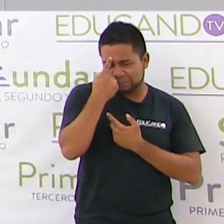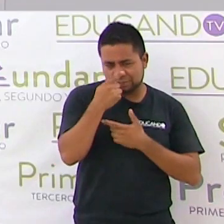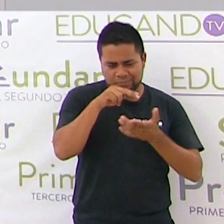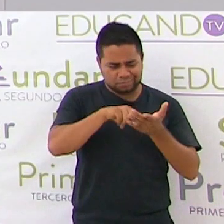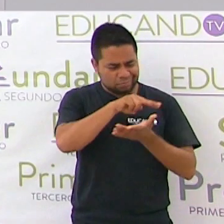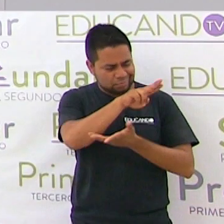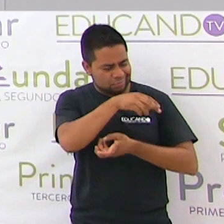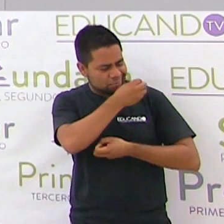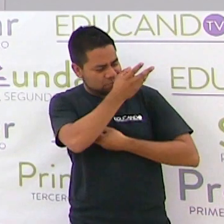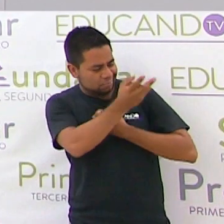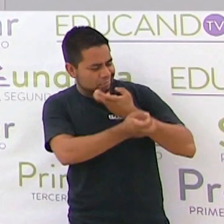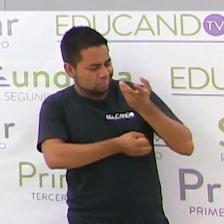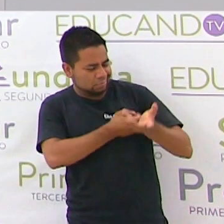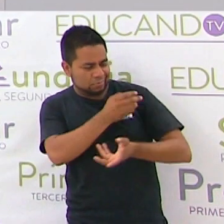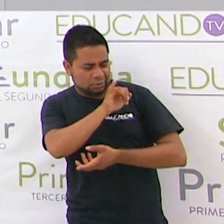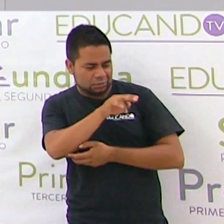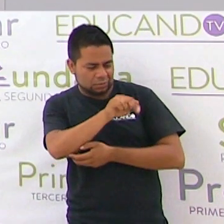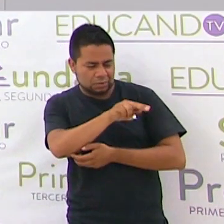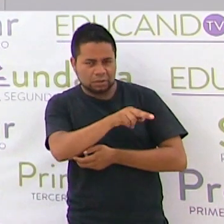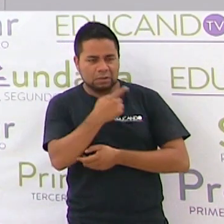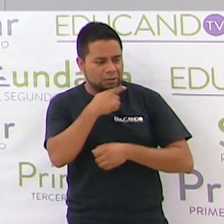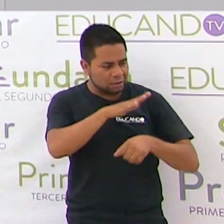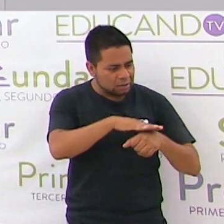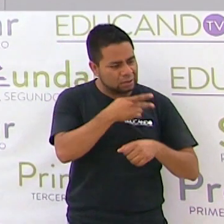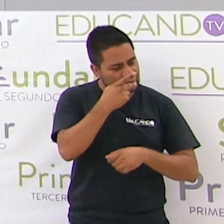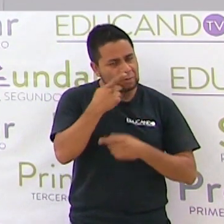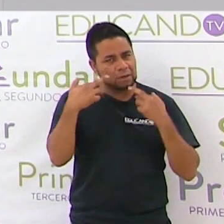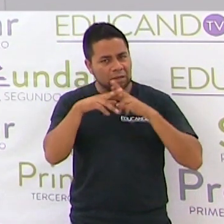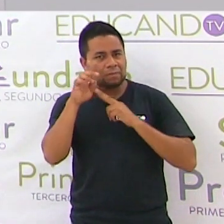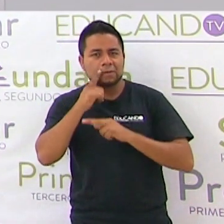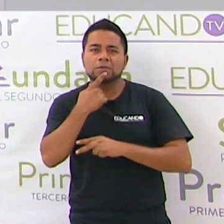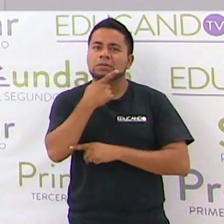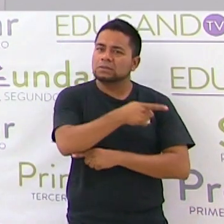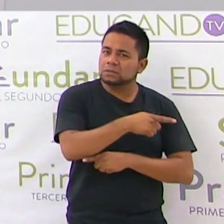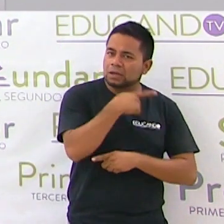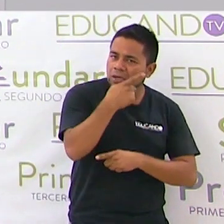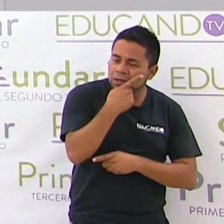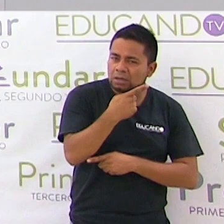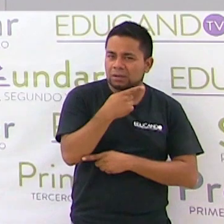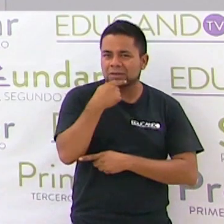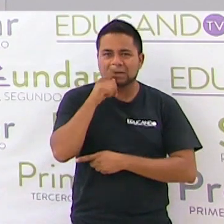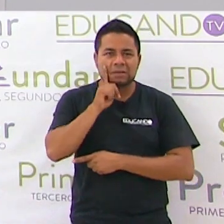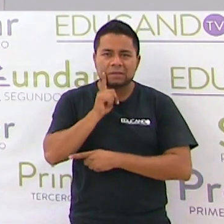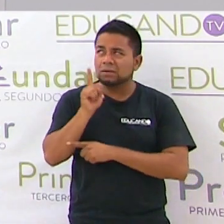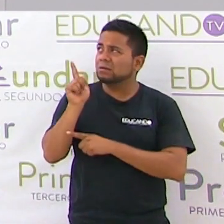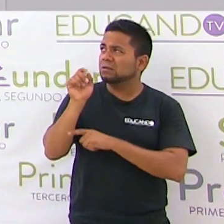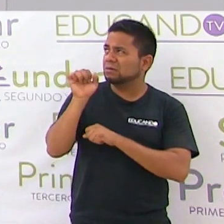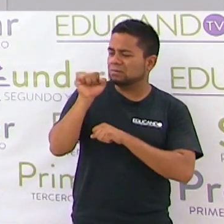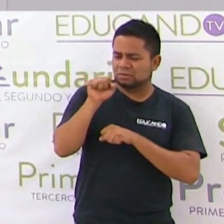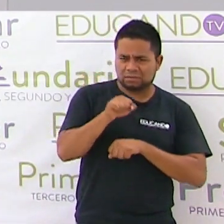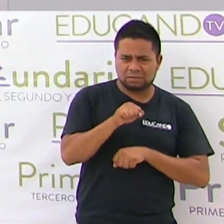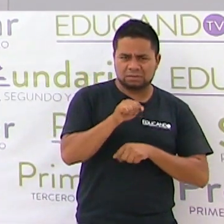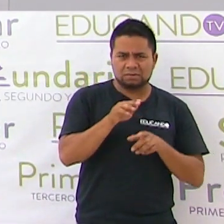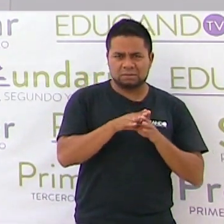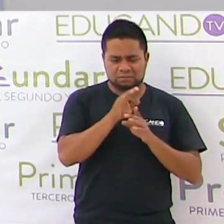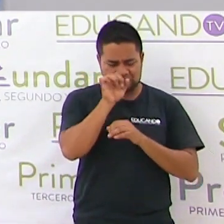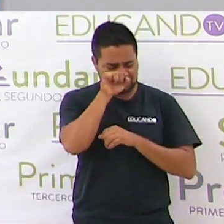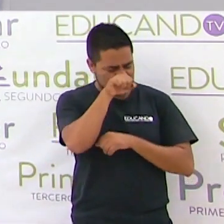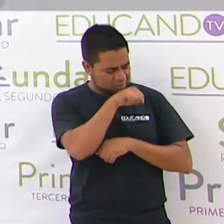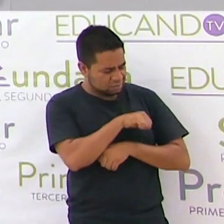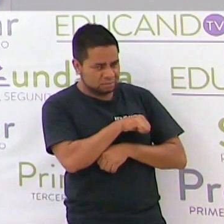pincel. Juana habla, le decía la maestra, y la niña agachaba la cabeza escondiendo la